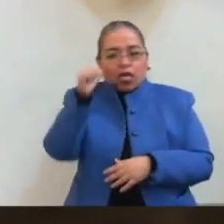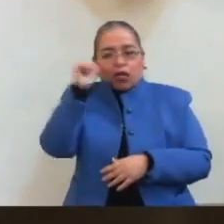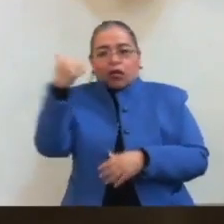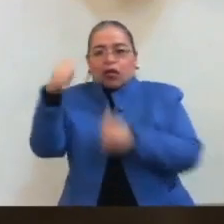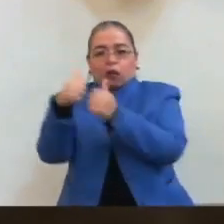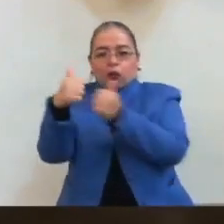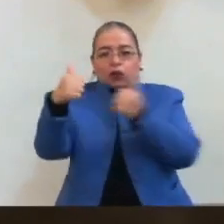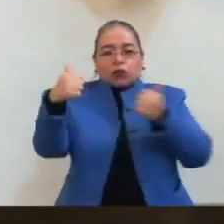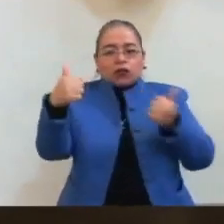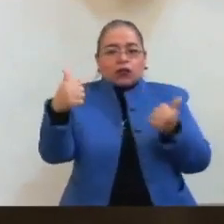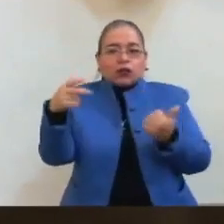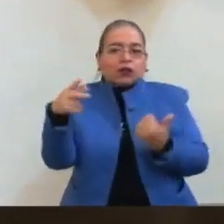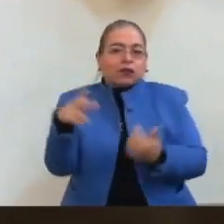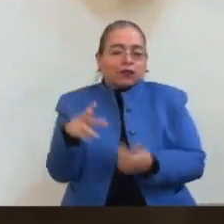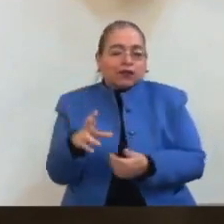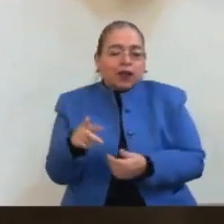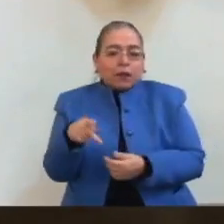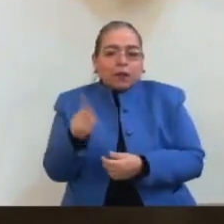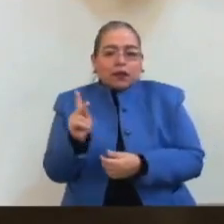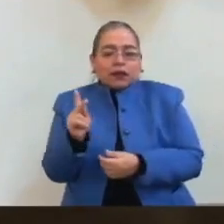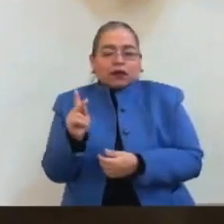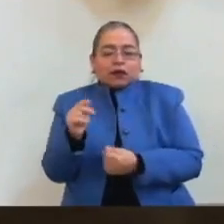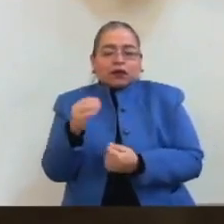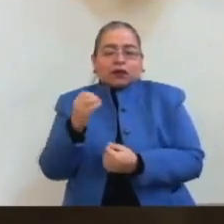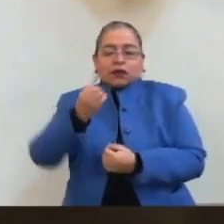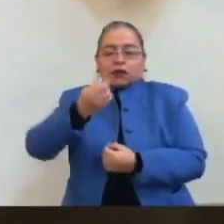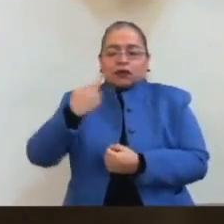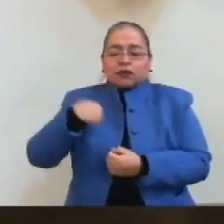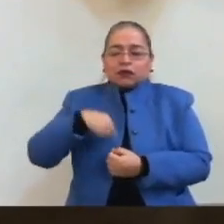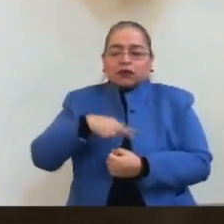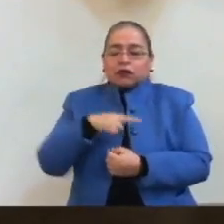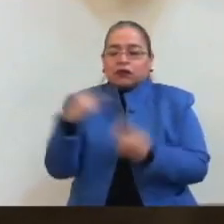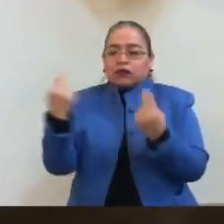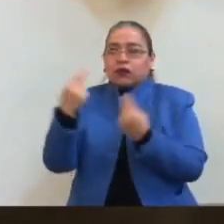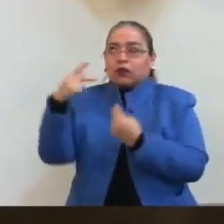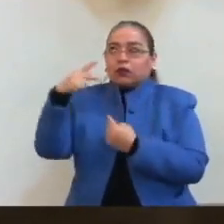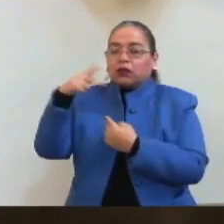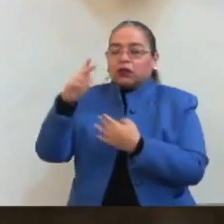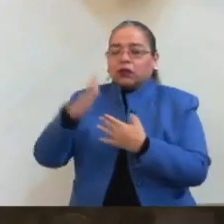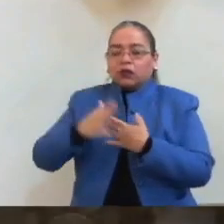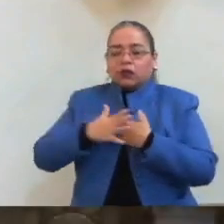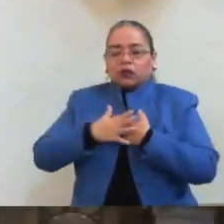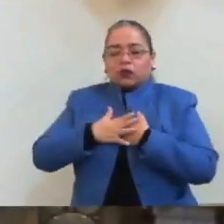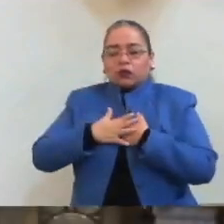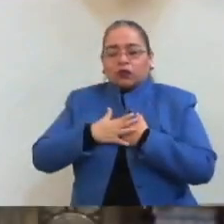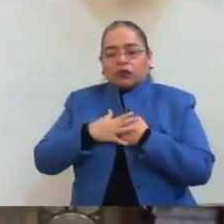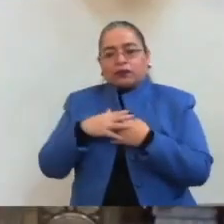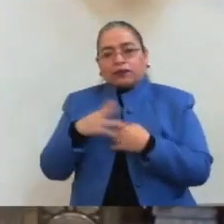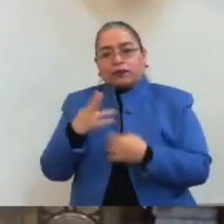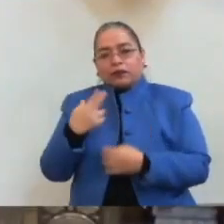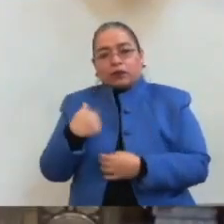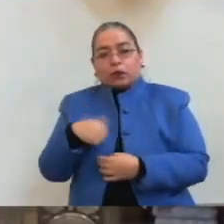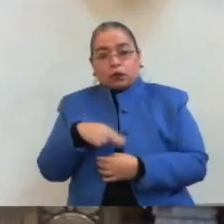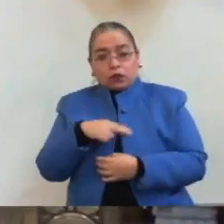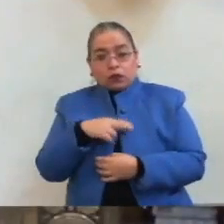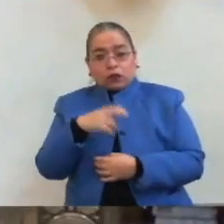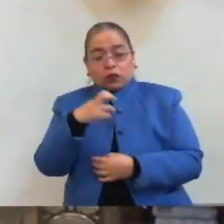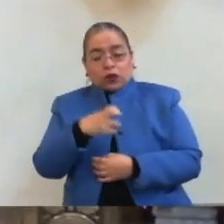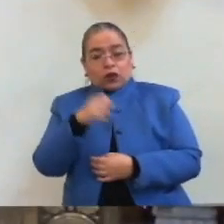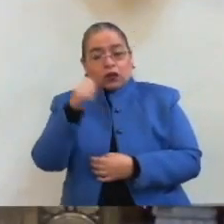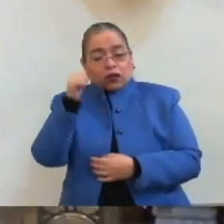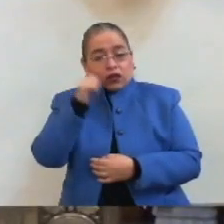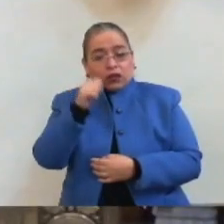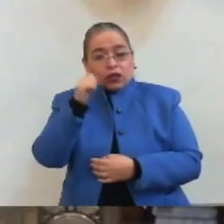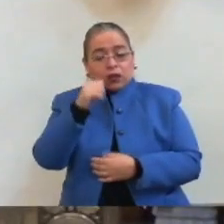necesitamos la gracia del señor por eso nuestra lectura siempre